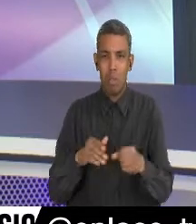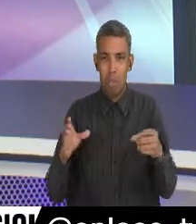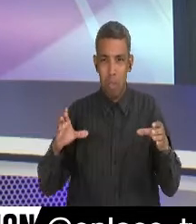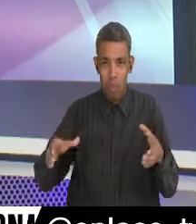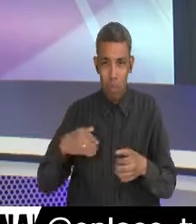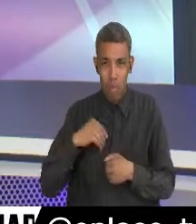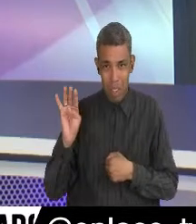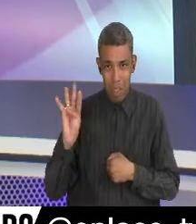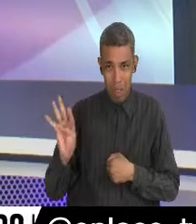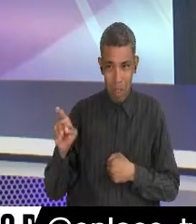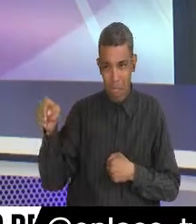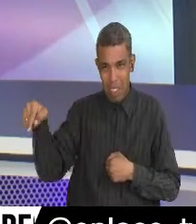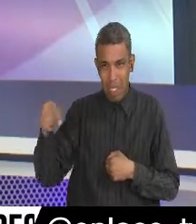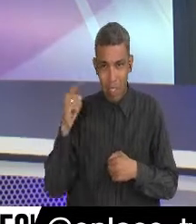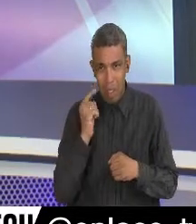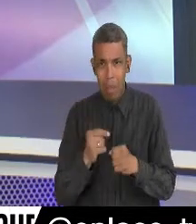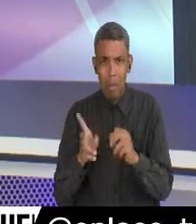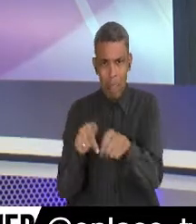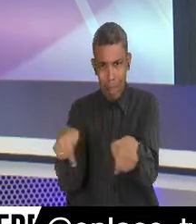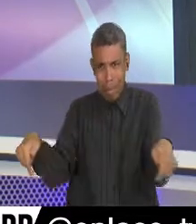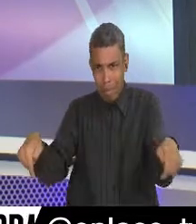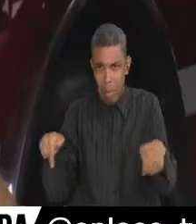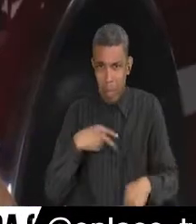líquido se rompió. Zulayu Cruz amplía la información.